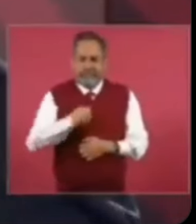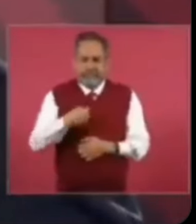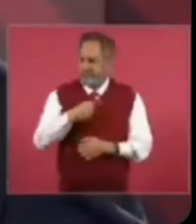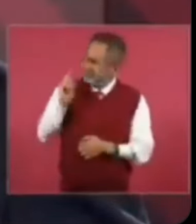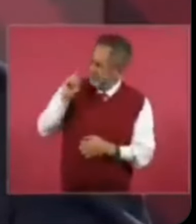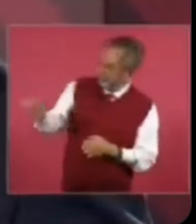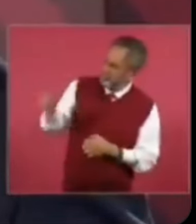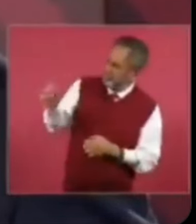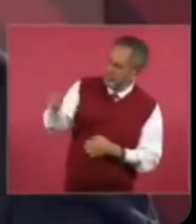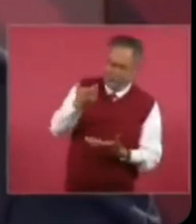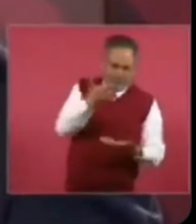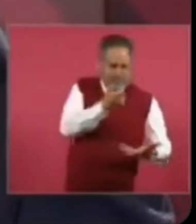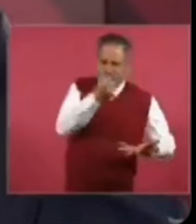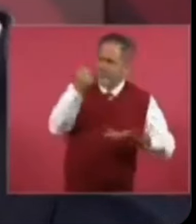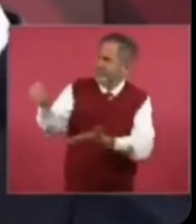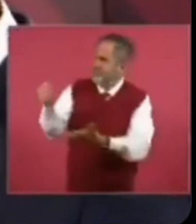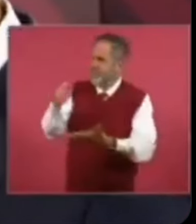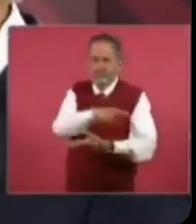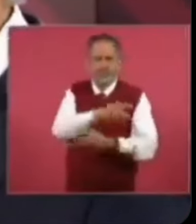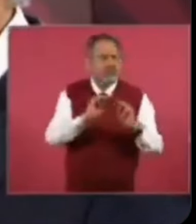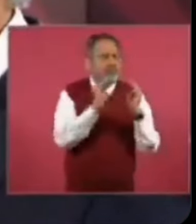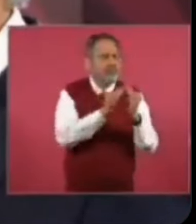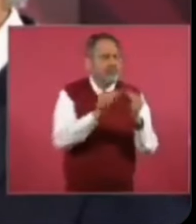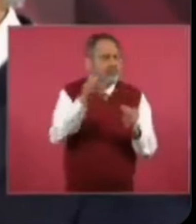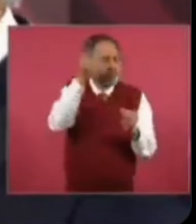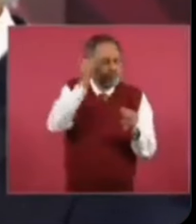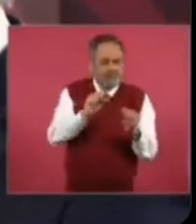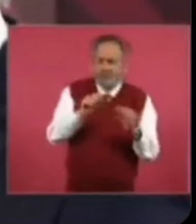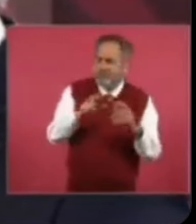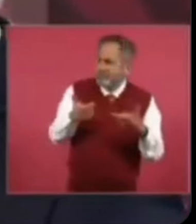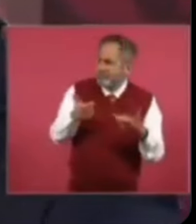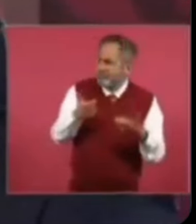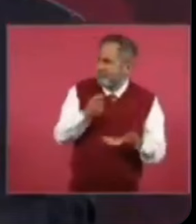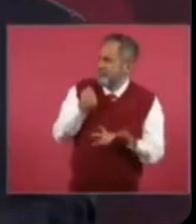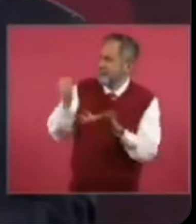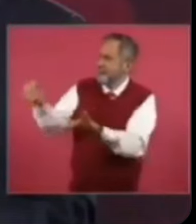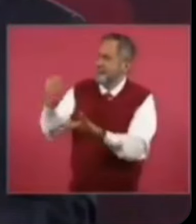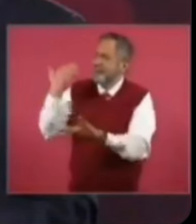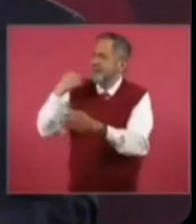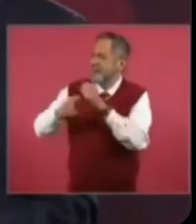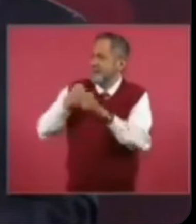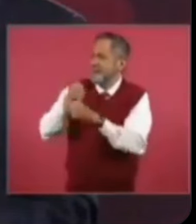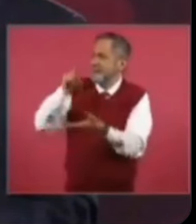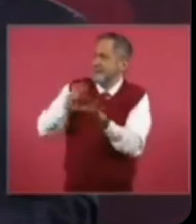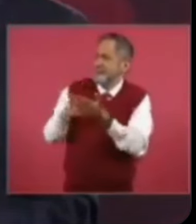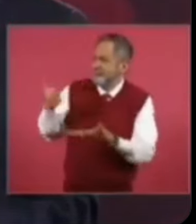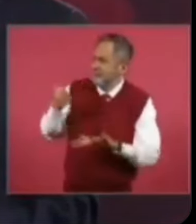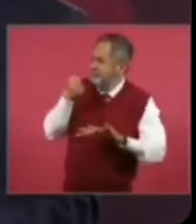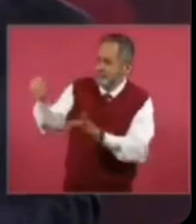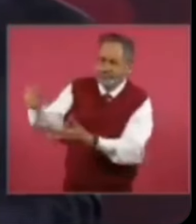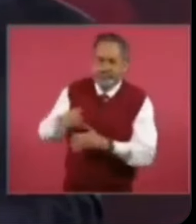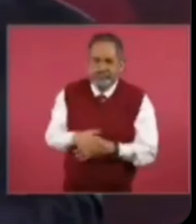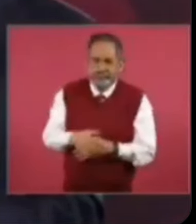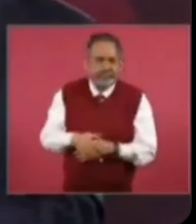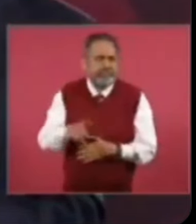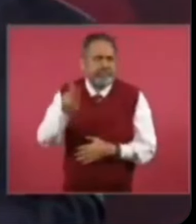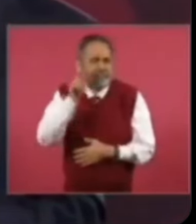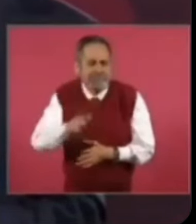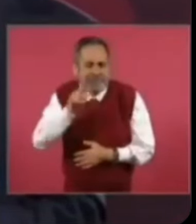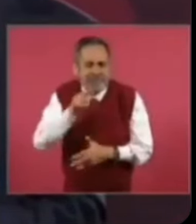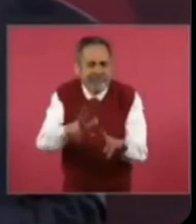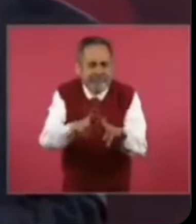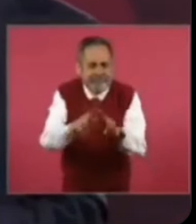este tema del Mayo. Y también vamos a ir a un diálogo entre Lili Téllez y Ciro Gómez